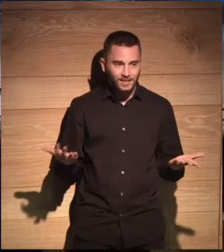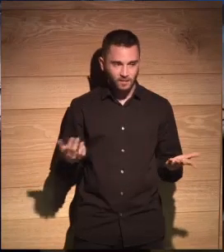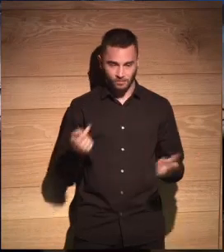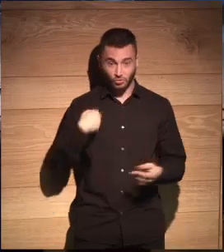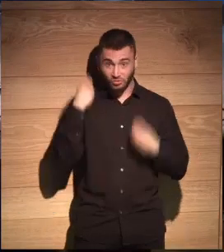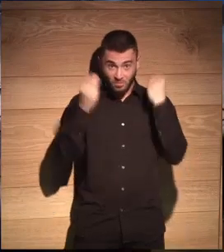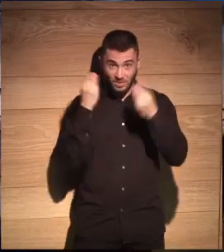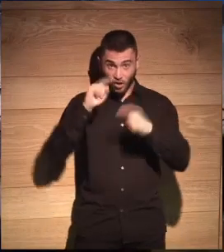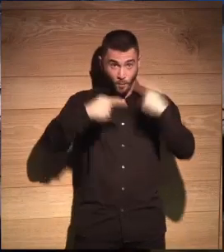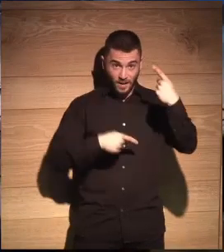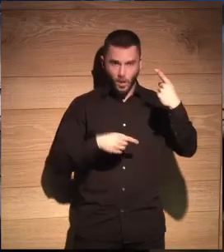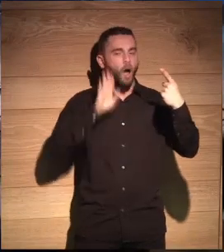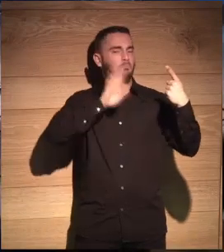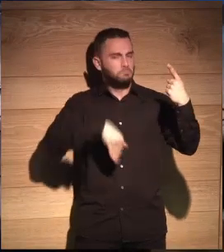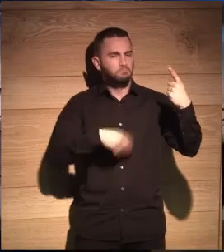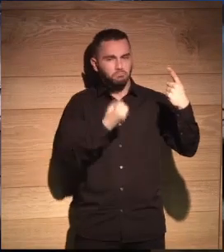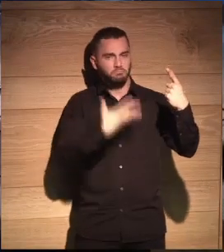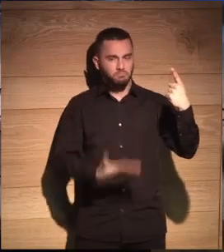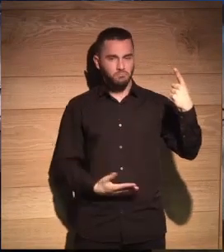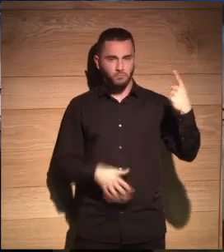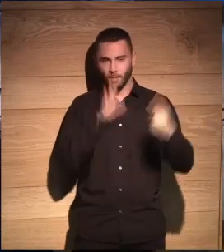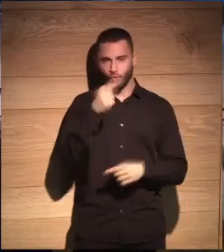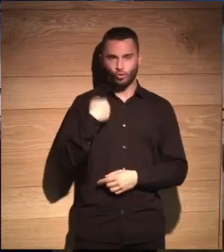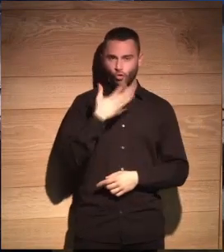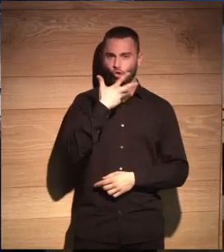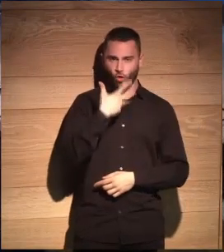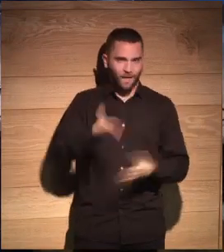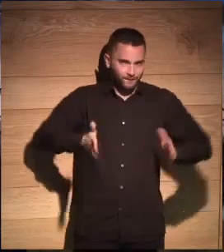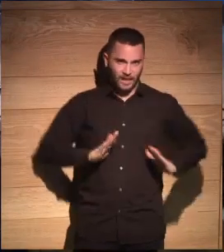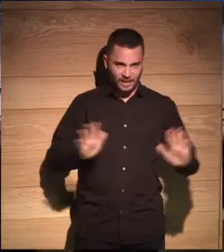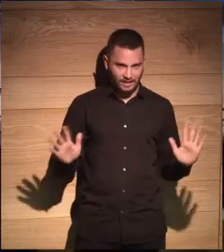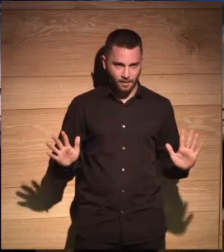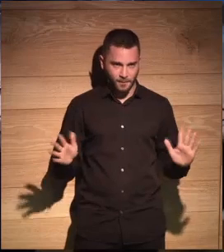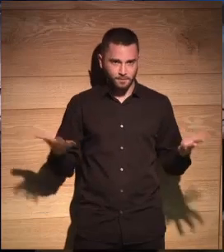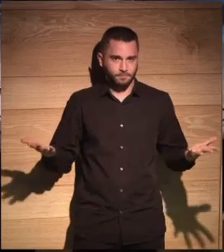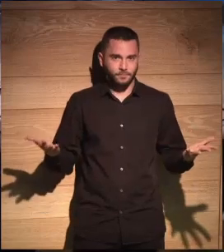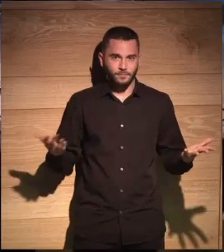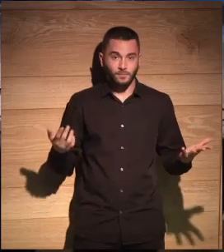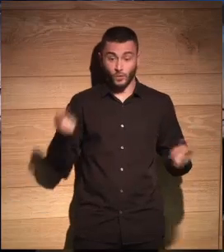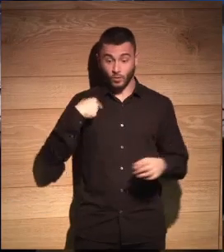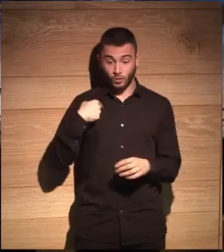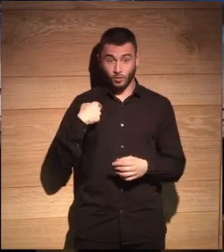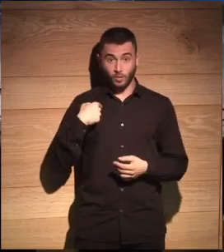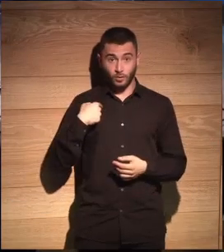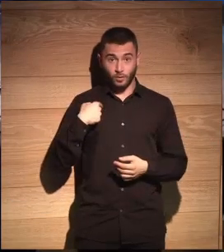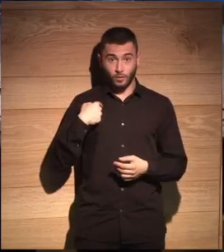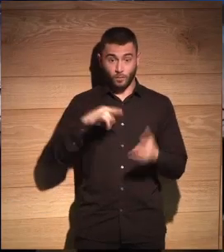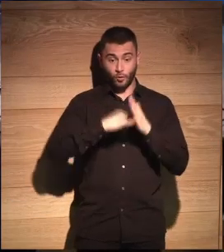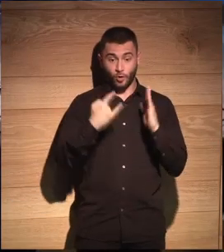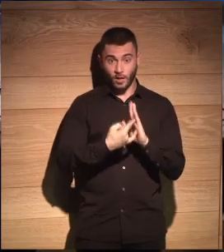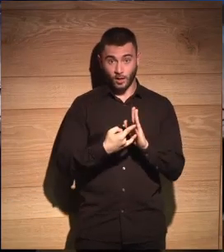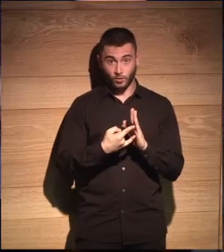guay. Porque ya lo conocía, me encantaba y dije, joder, poder participar en un